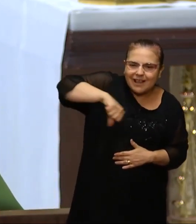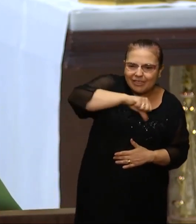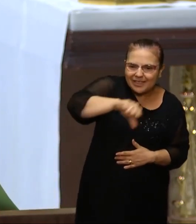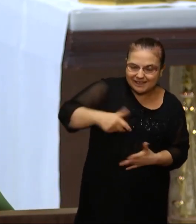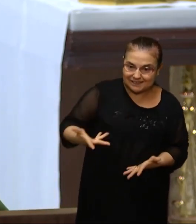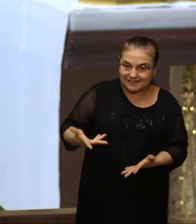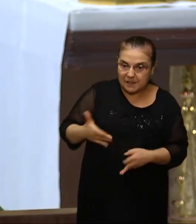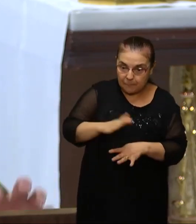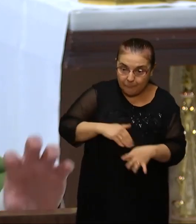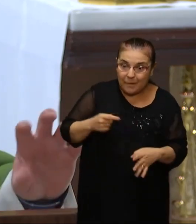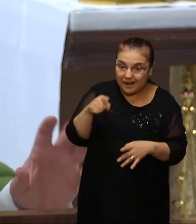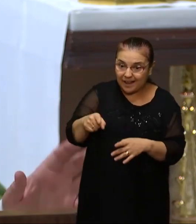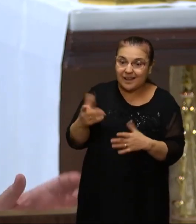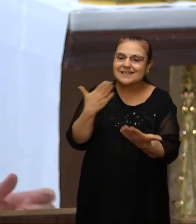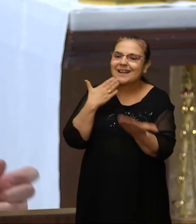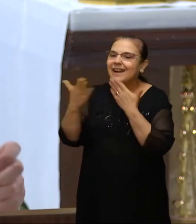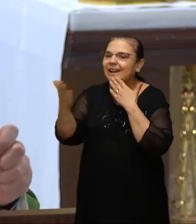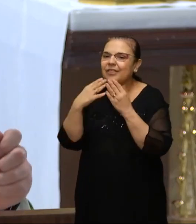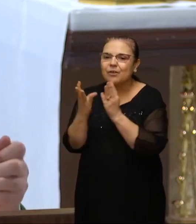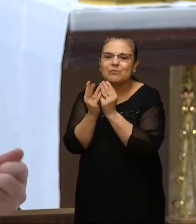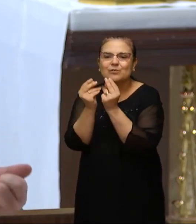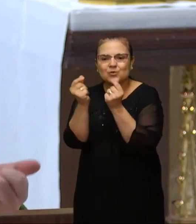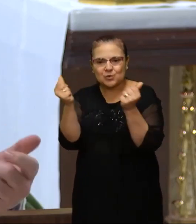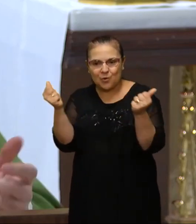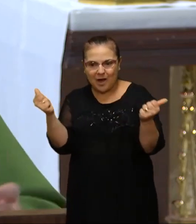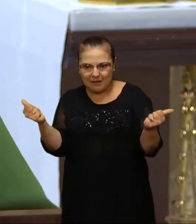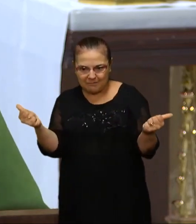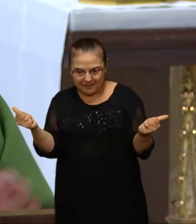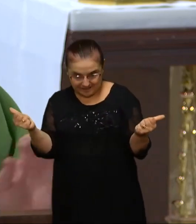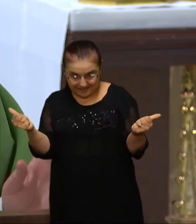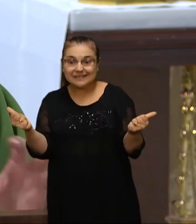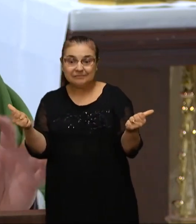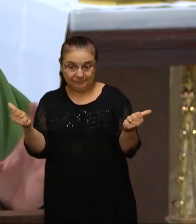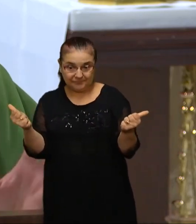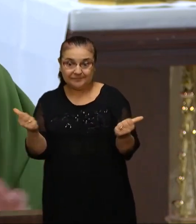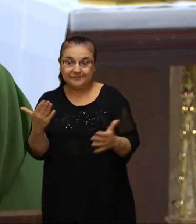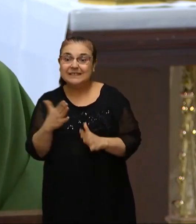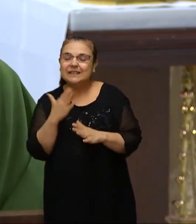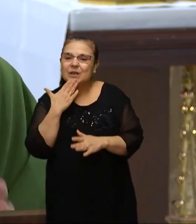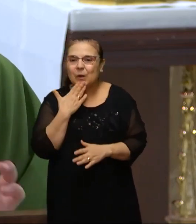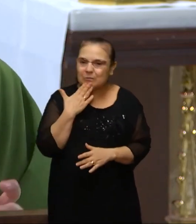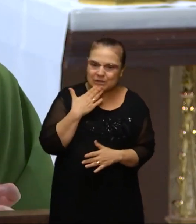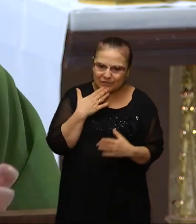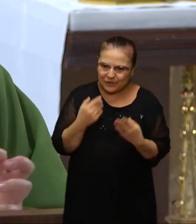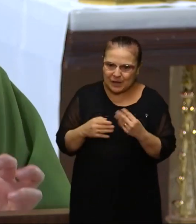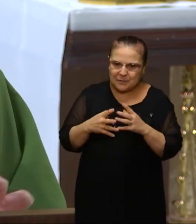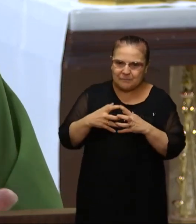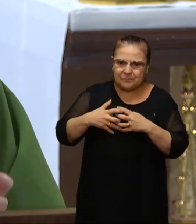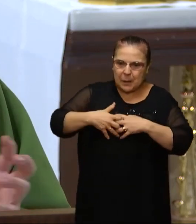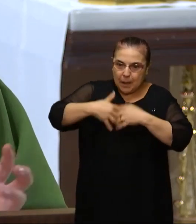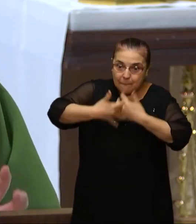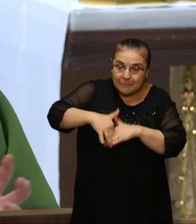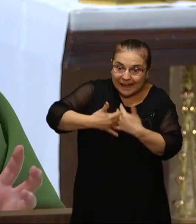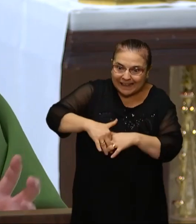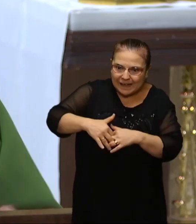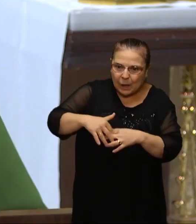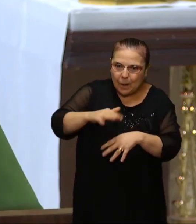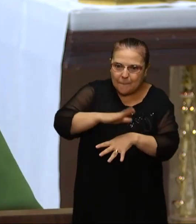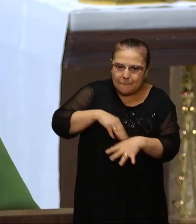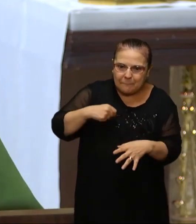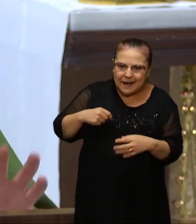tuerce como si estuviésemos hablando de una máquina le echamos en los tornillos le echamos en las piezas para que no